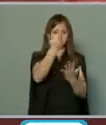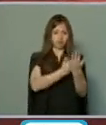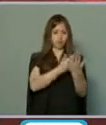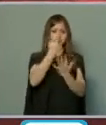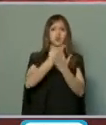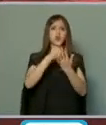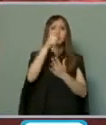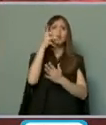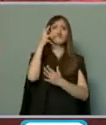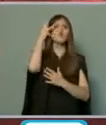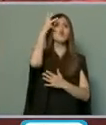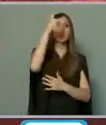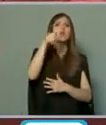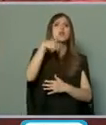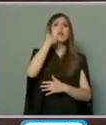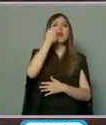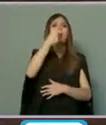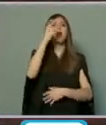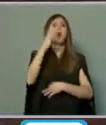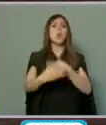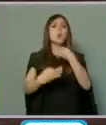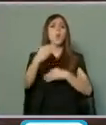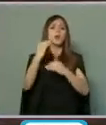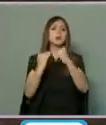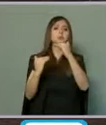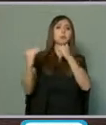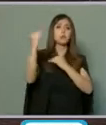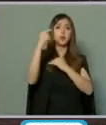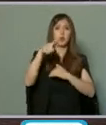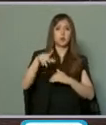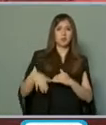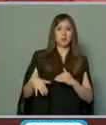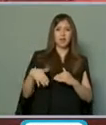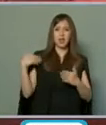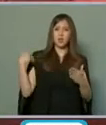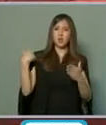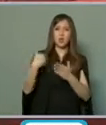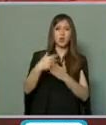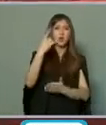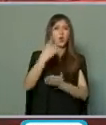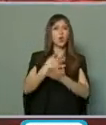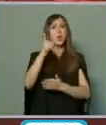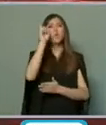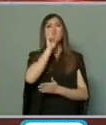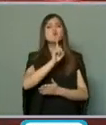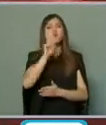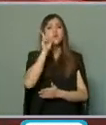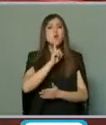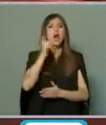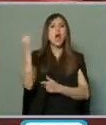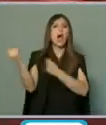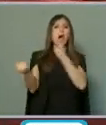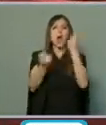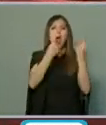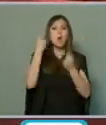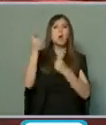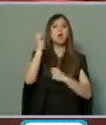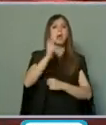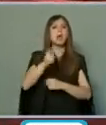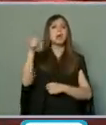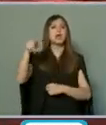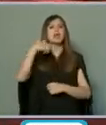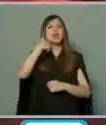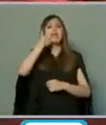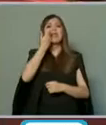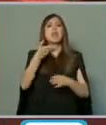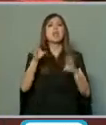atención que me digas que en estos 20 años solamente son 5 mujeres. ¿Es que no se sabe? ¿Es que es muy complicado ser magistrado? ¿O es que las